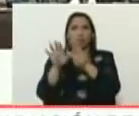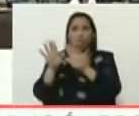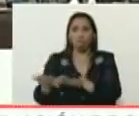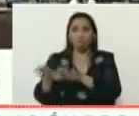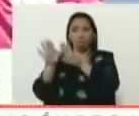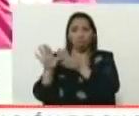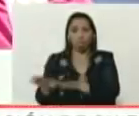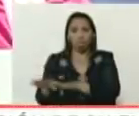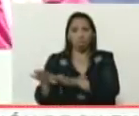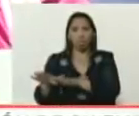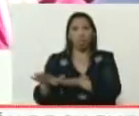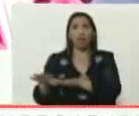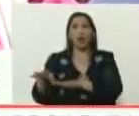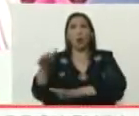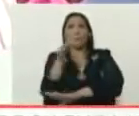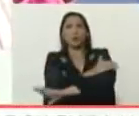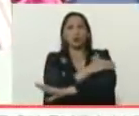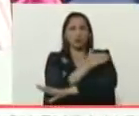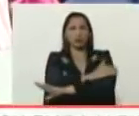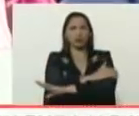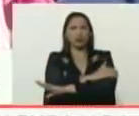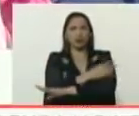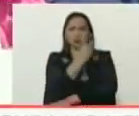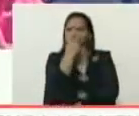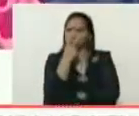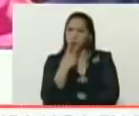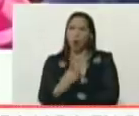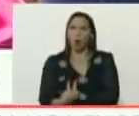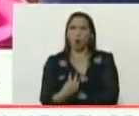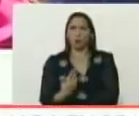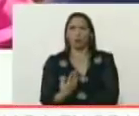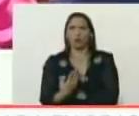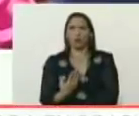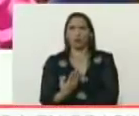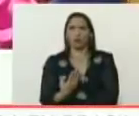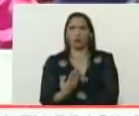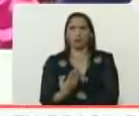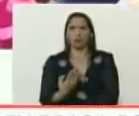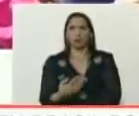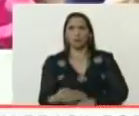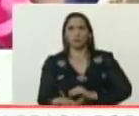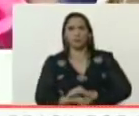oposición miserable, un liderazgo opositor miserable, nauseabundo.